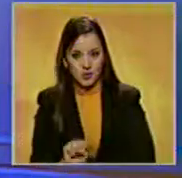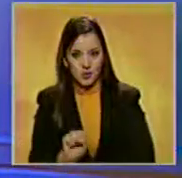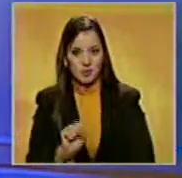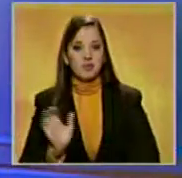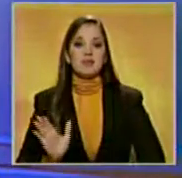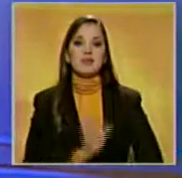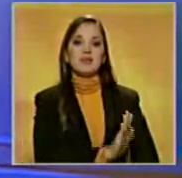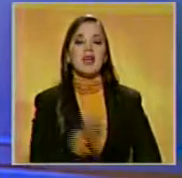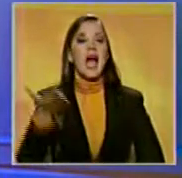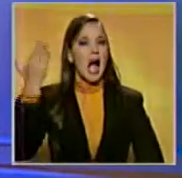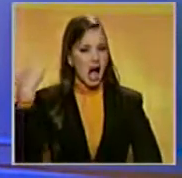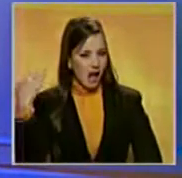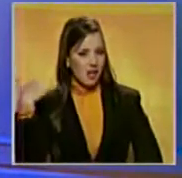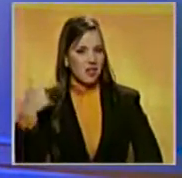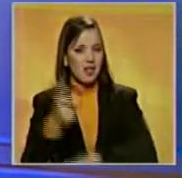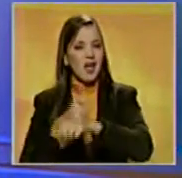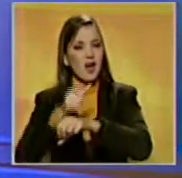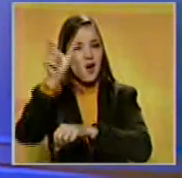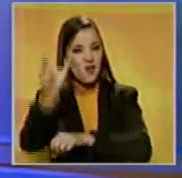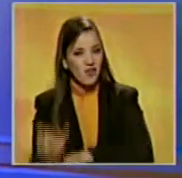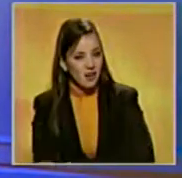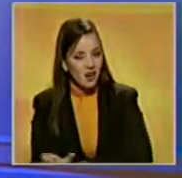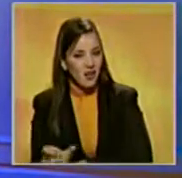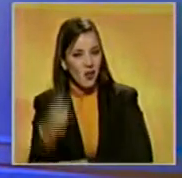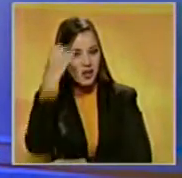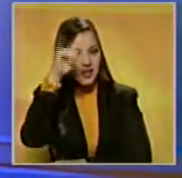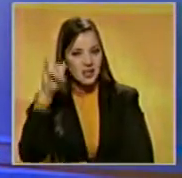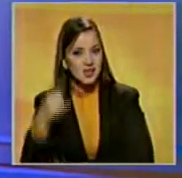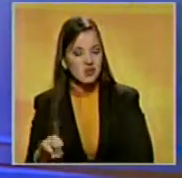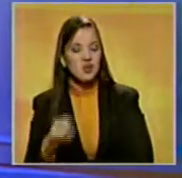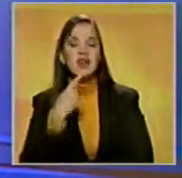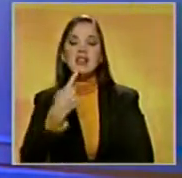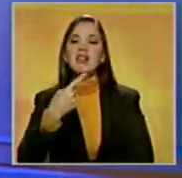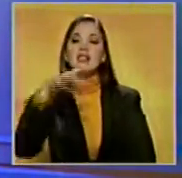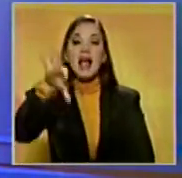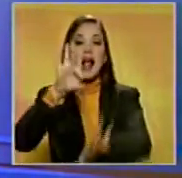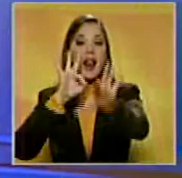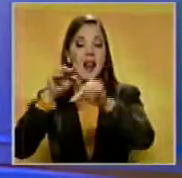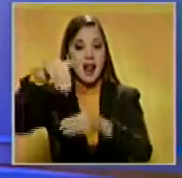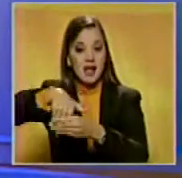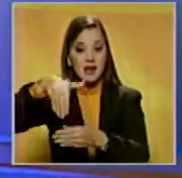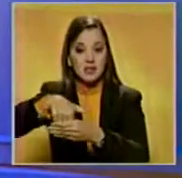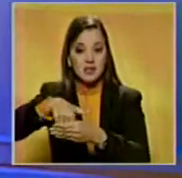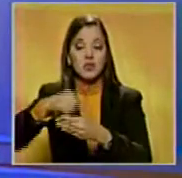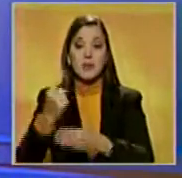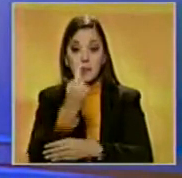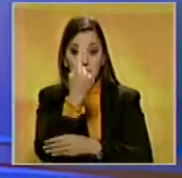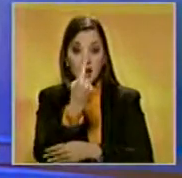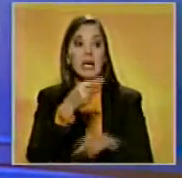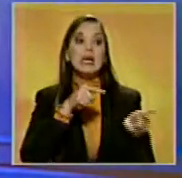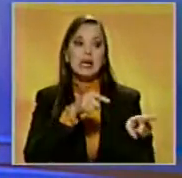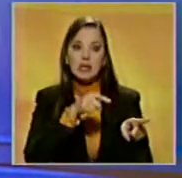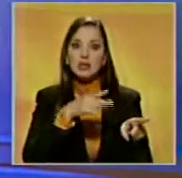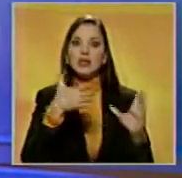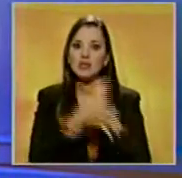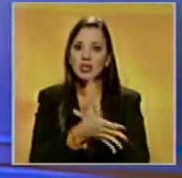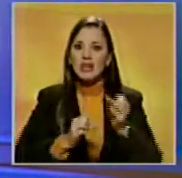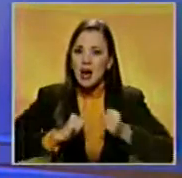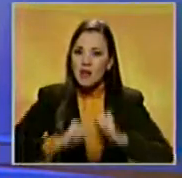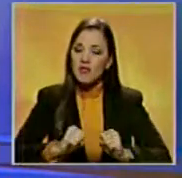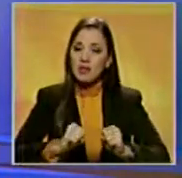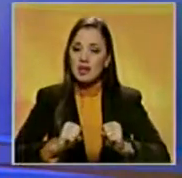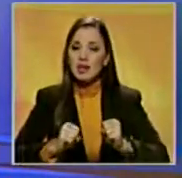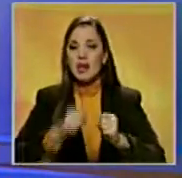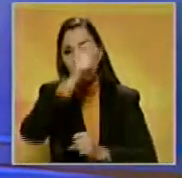el exgobernador del Estado zulia Pablo Pérez afirmó que las elecciones primarias fortalecerán a los candidatos que participarán por la alternativa